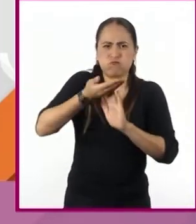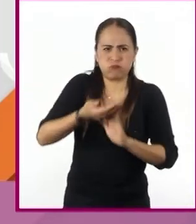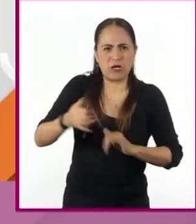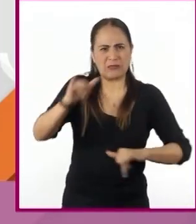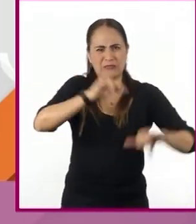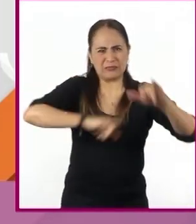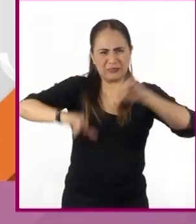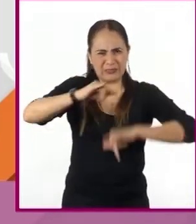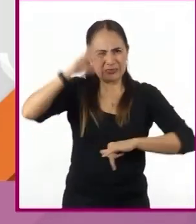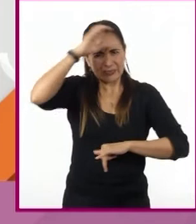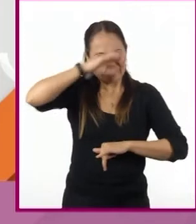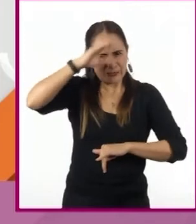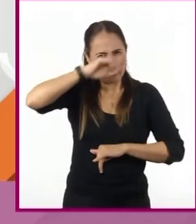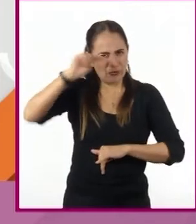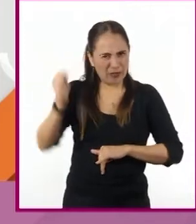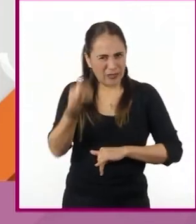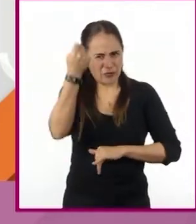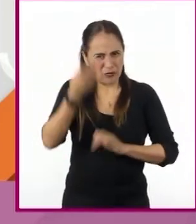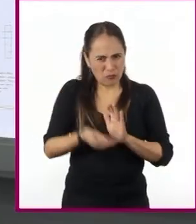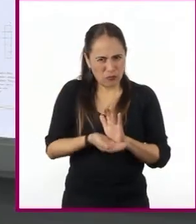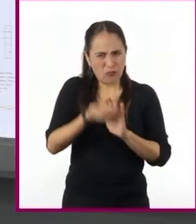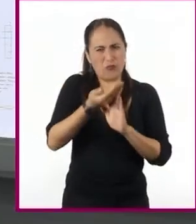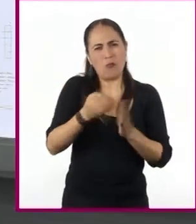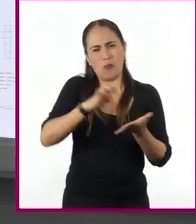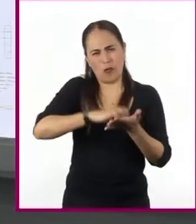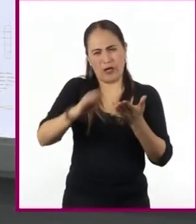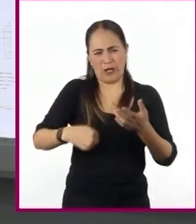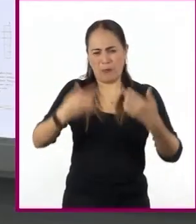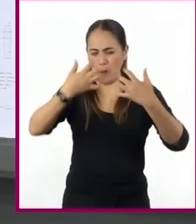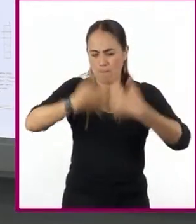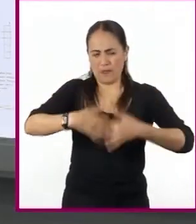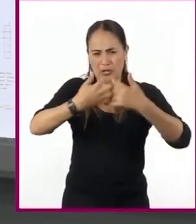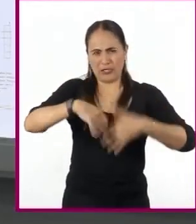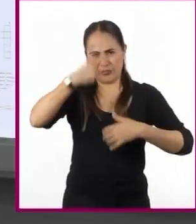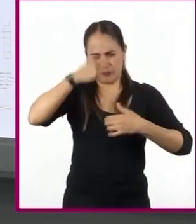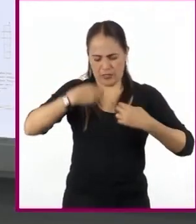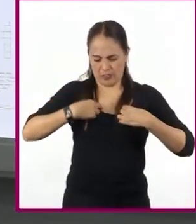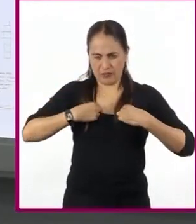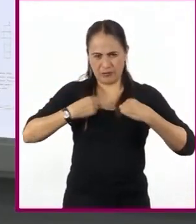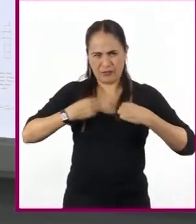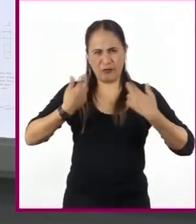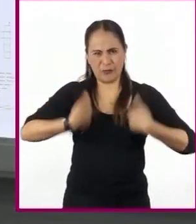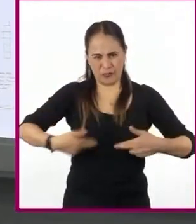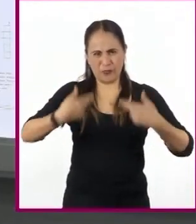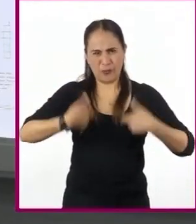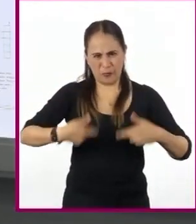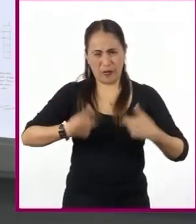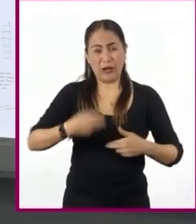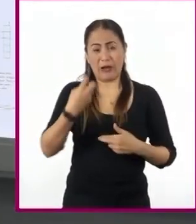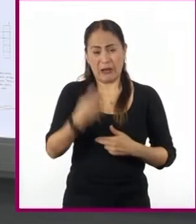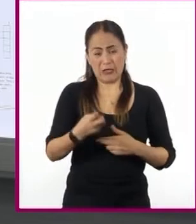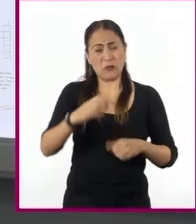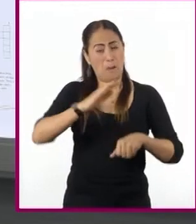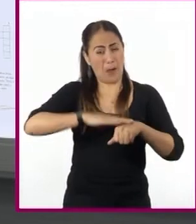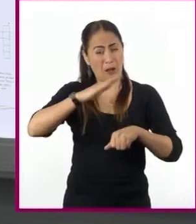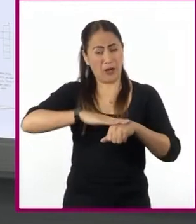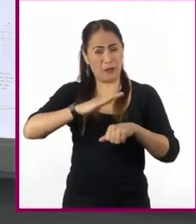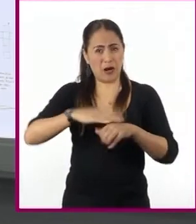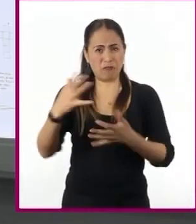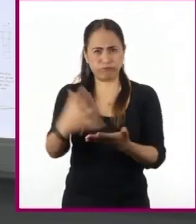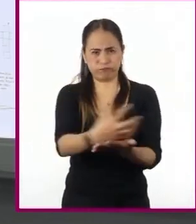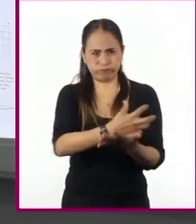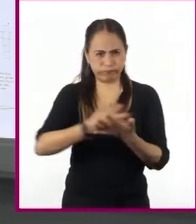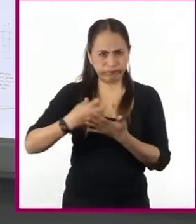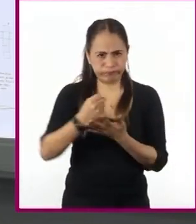y tecnológicos como las máquinas tejedoras, pues era una manera de aumentar sus ganancias, así